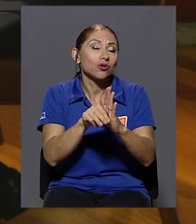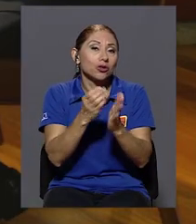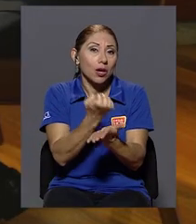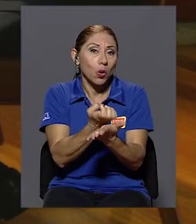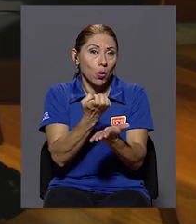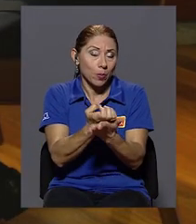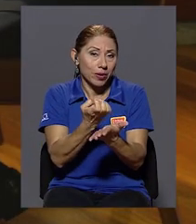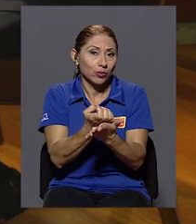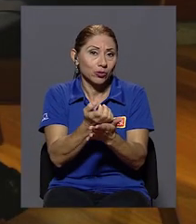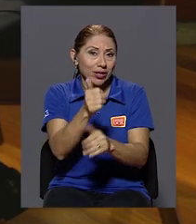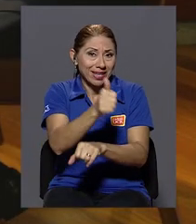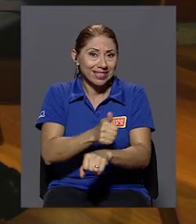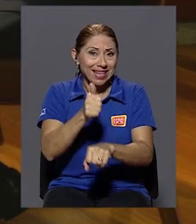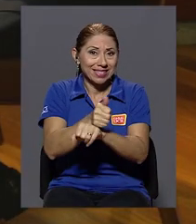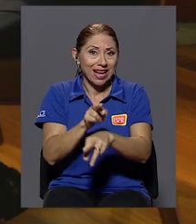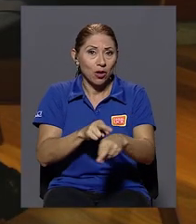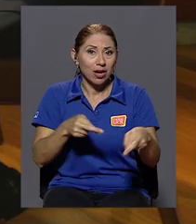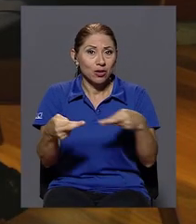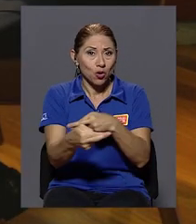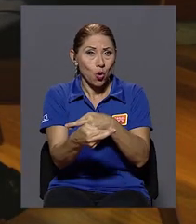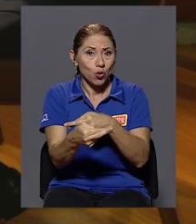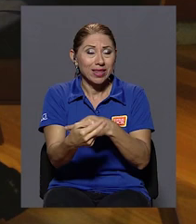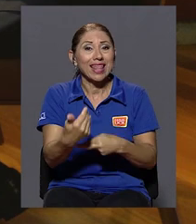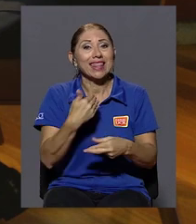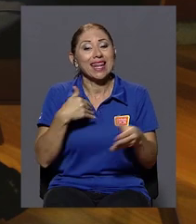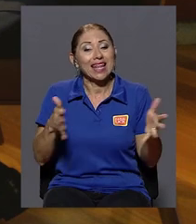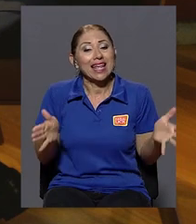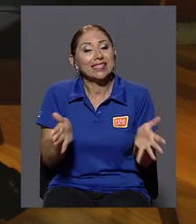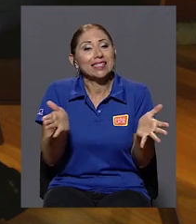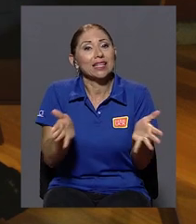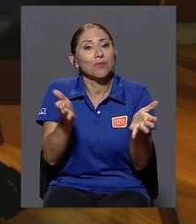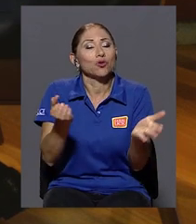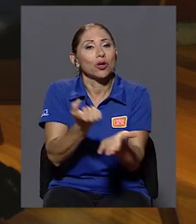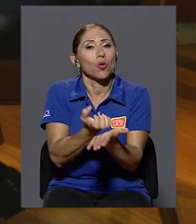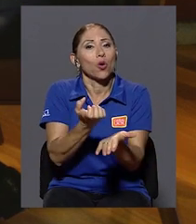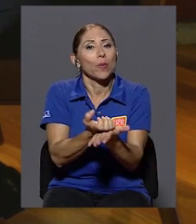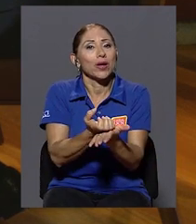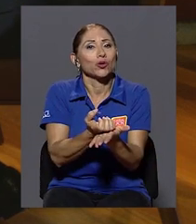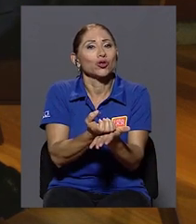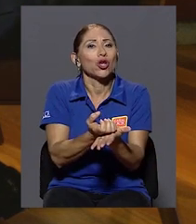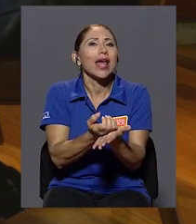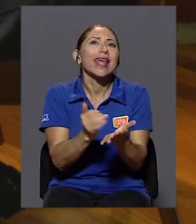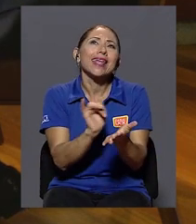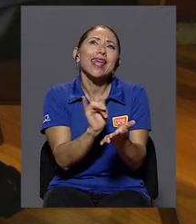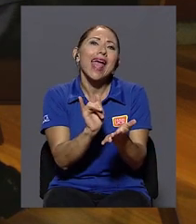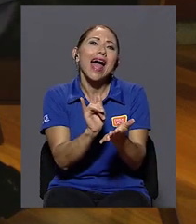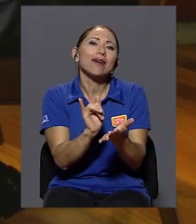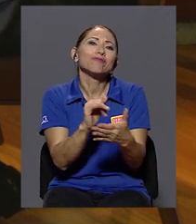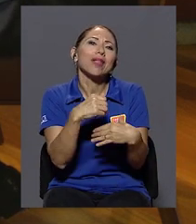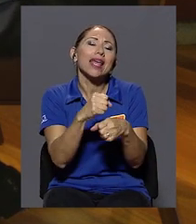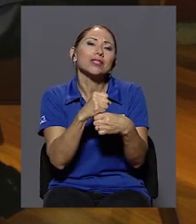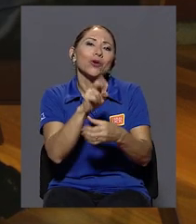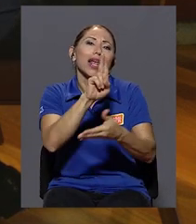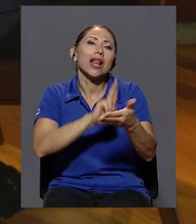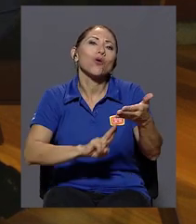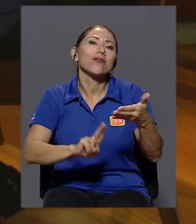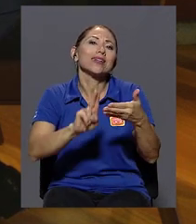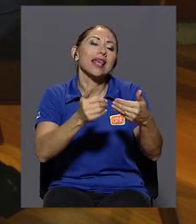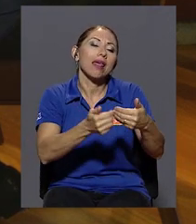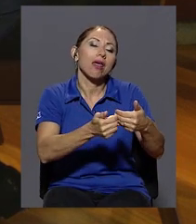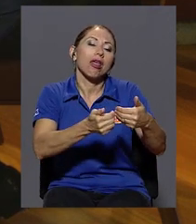económicos que se han instalado en la región han aislado o han procurado aislar a la